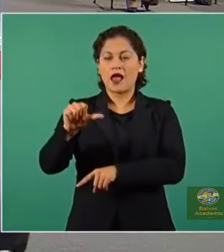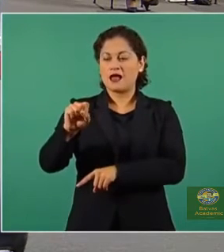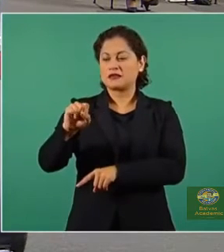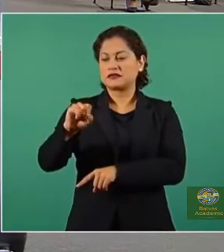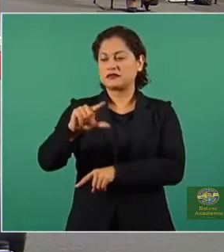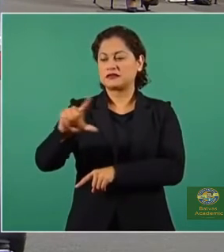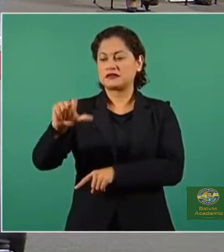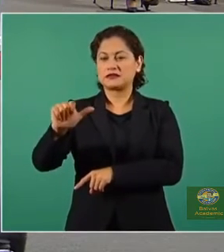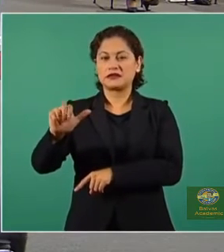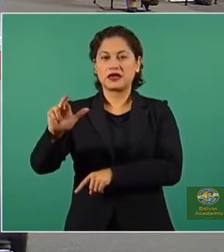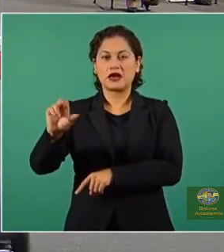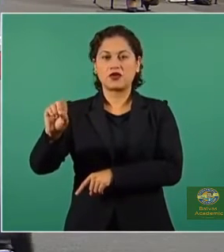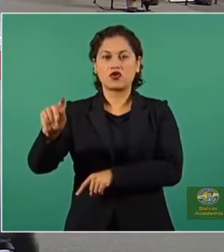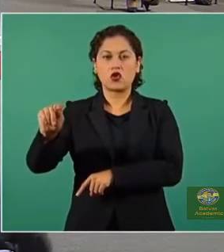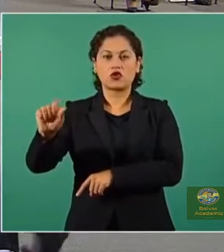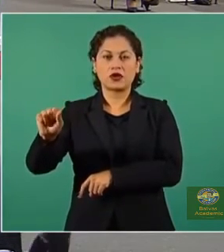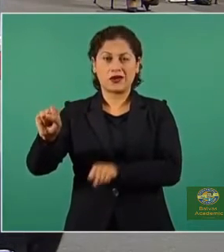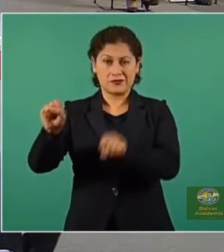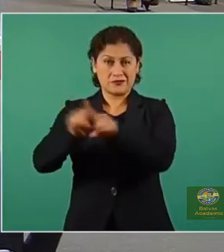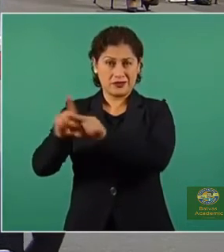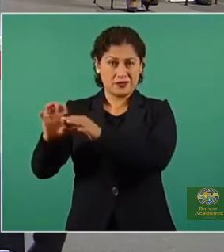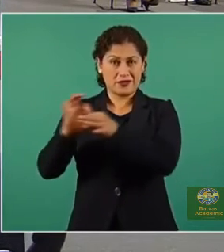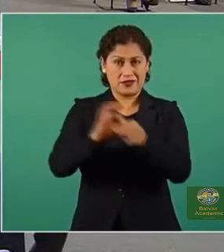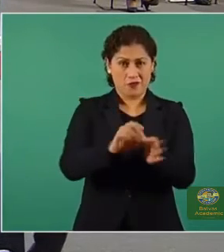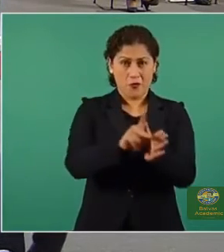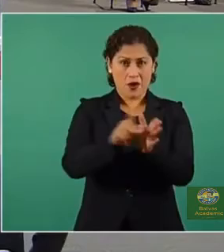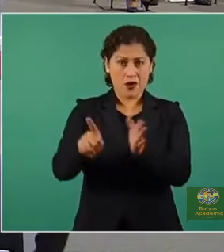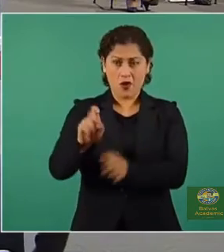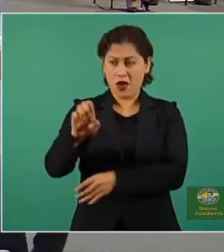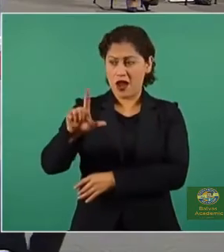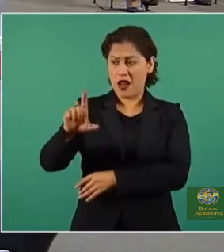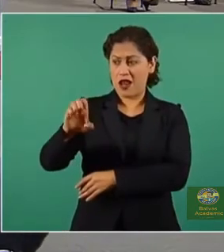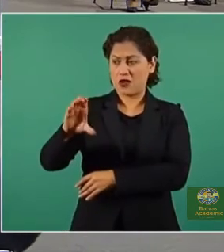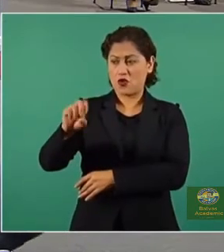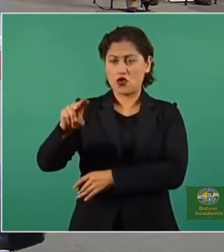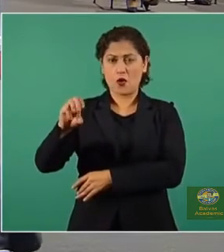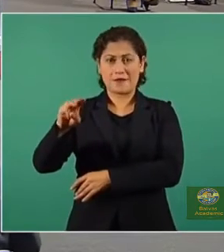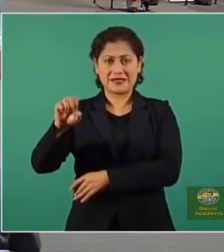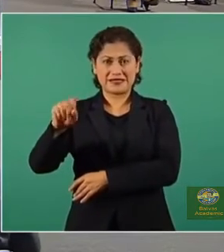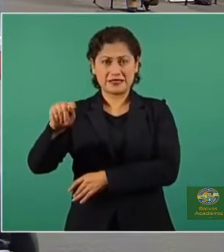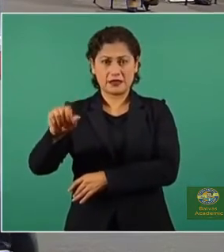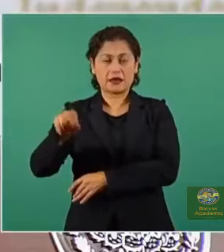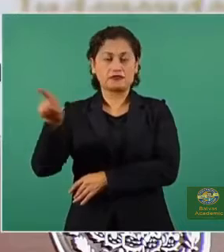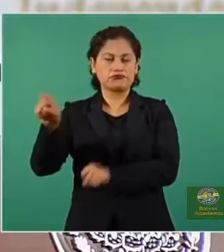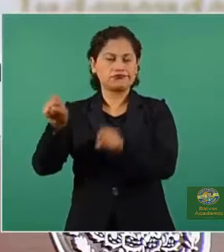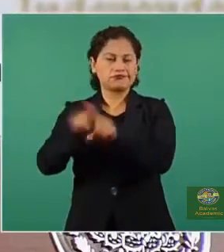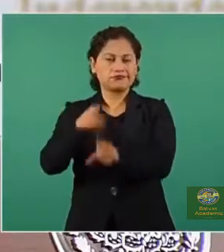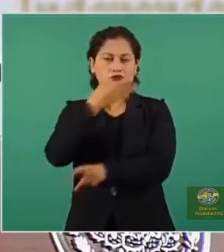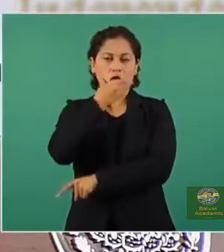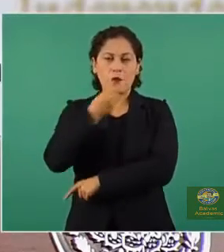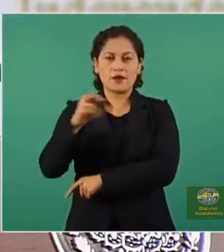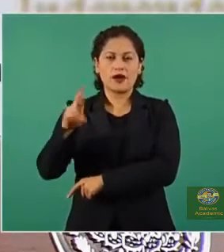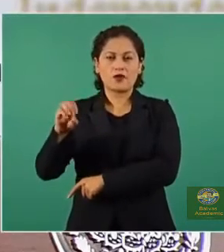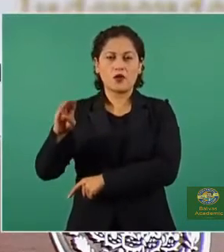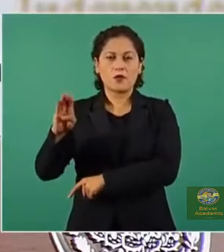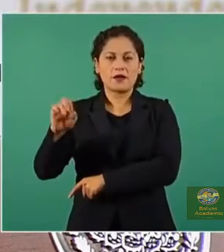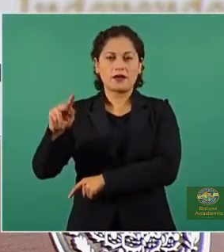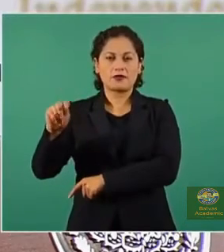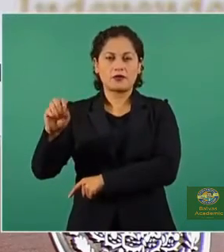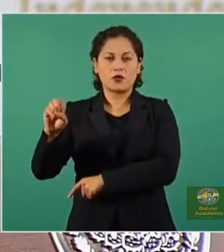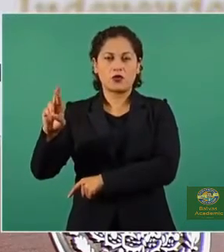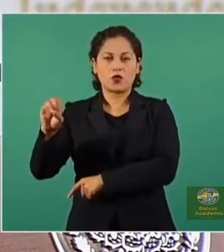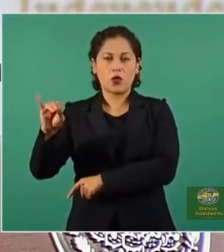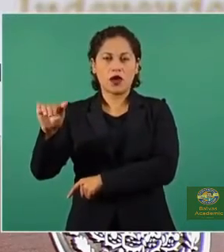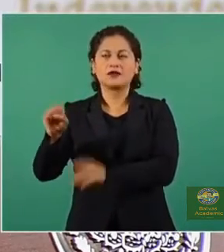de el economista, ¿no? De Roberto Rock, ¿sí? Del Universal.